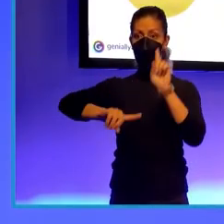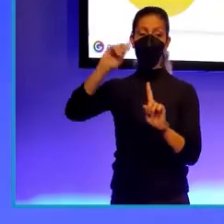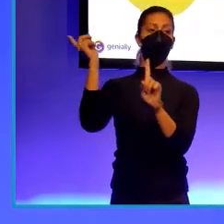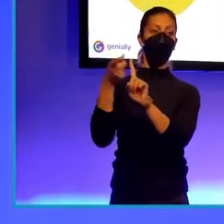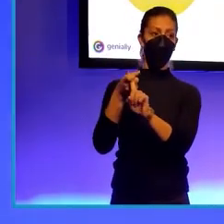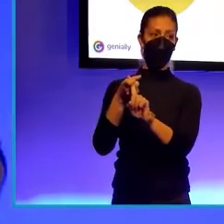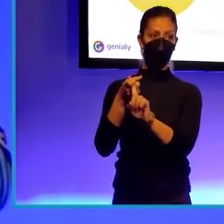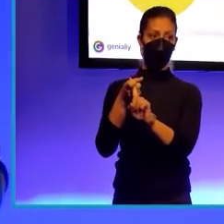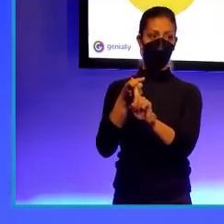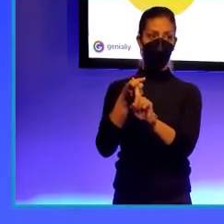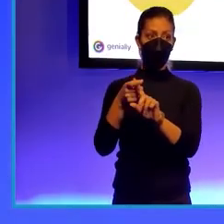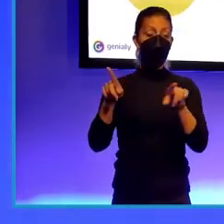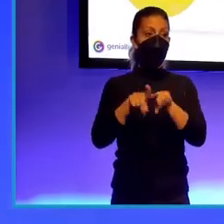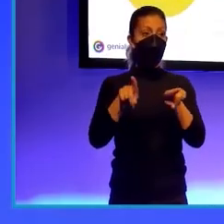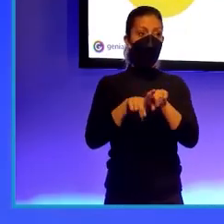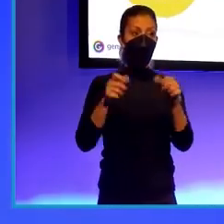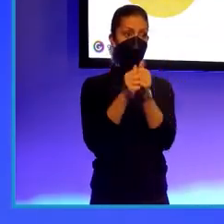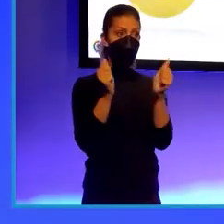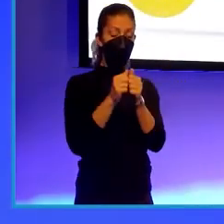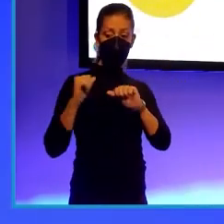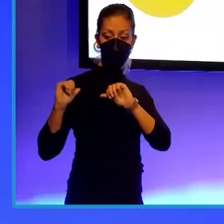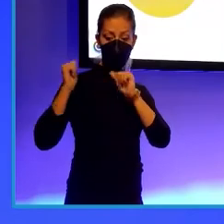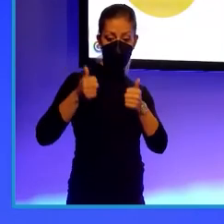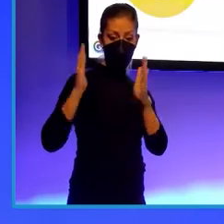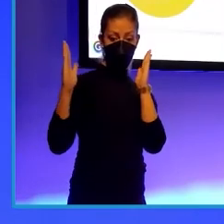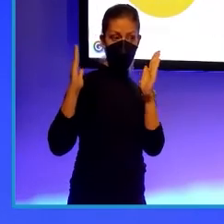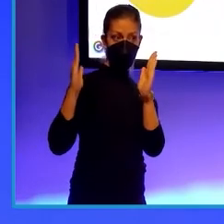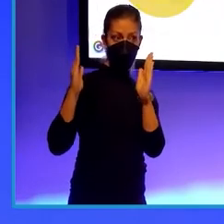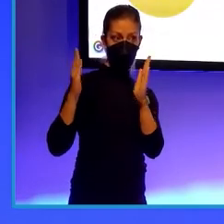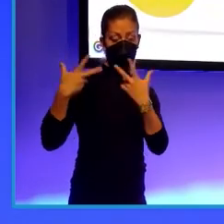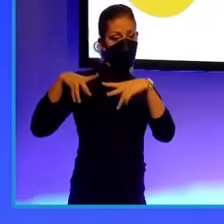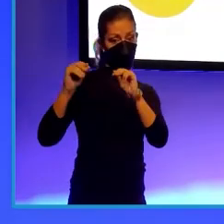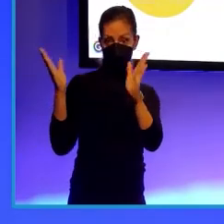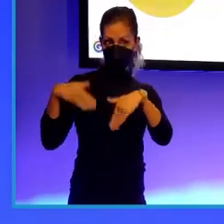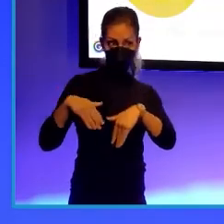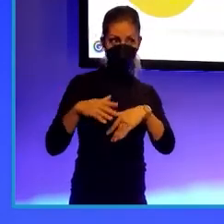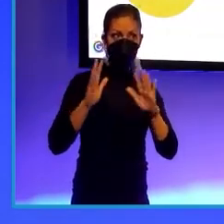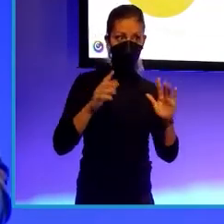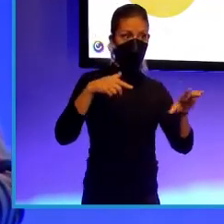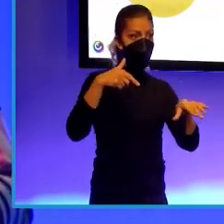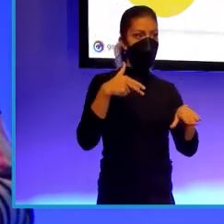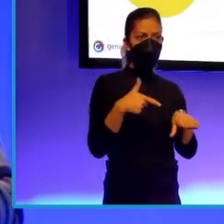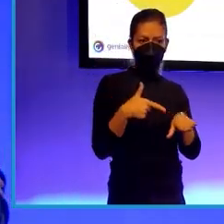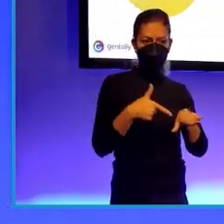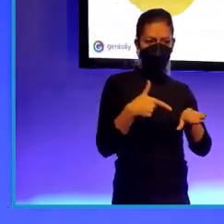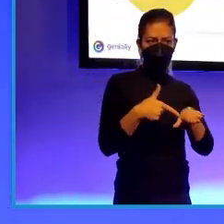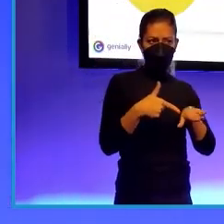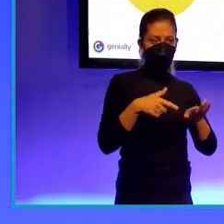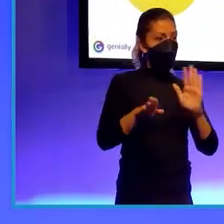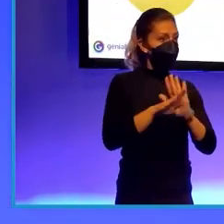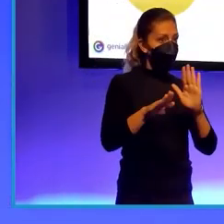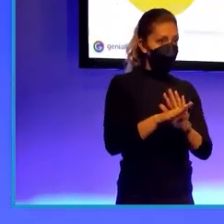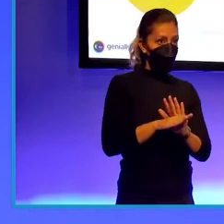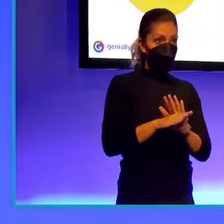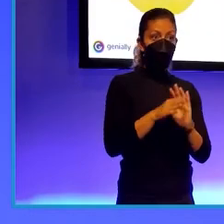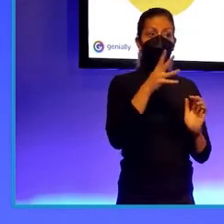la edad de piedra no se acabó porque se acabarán las piedras el petróleo tampoco se nos va a acabar porque no vamos a necesitar tanto petróleo vale por lo tanto tú